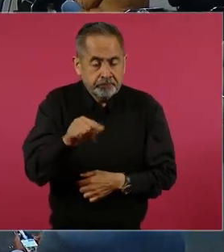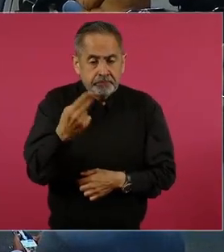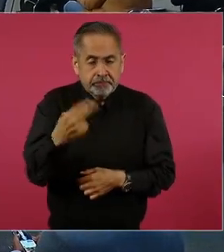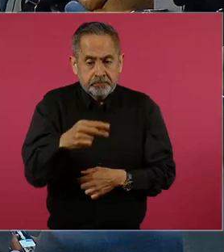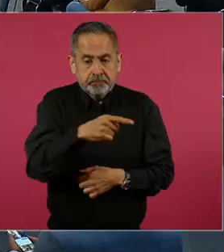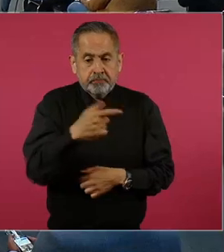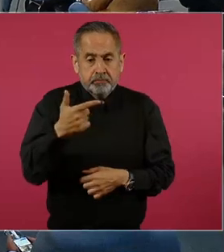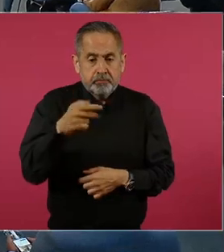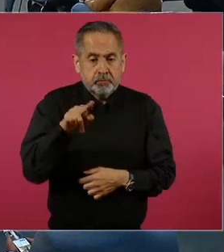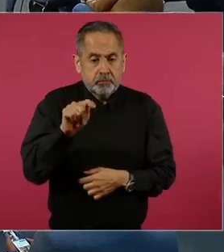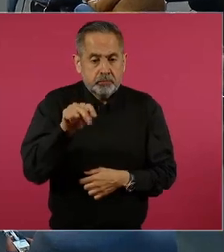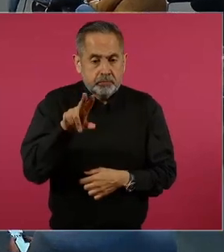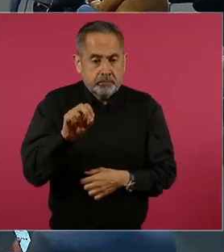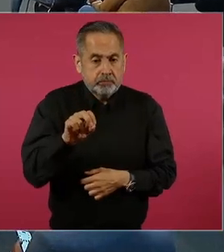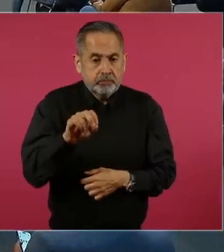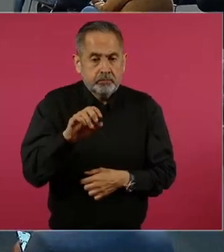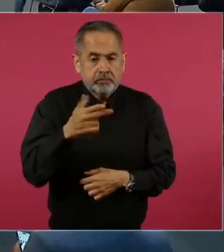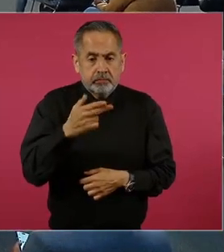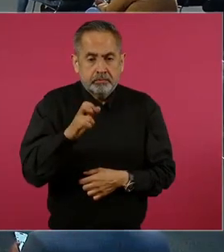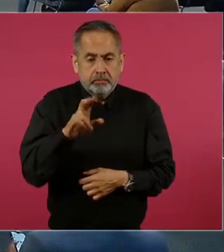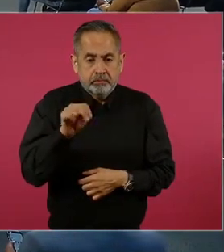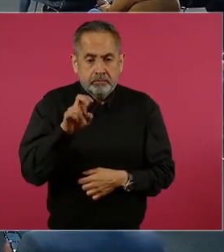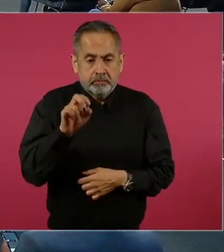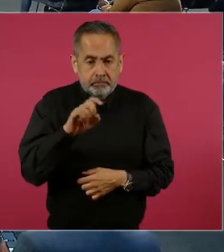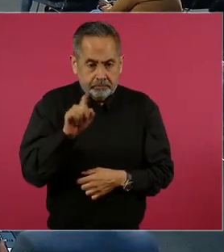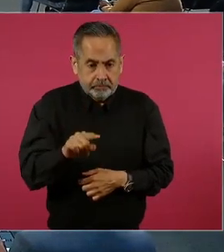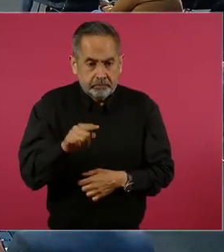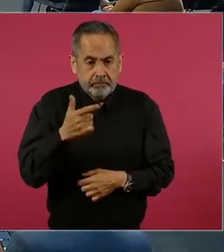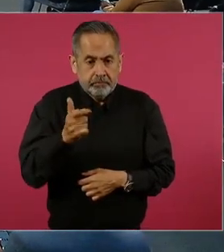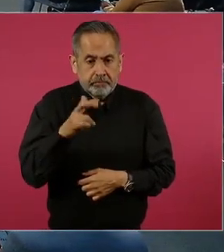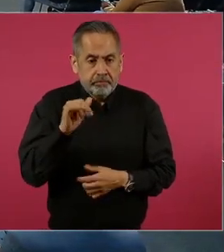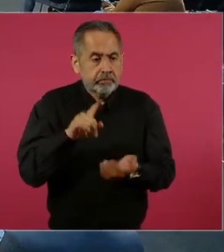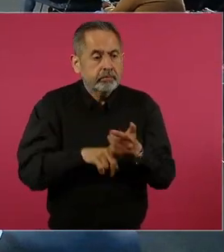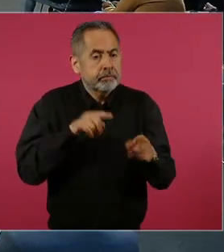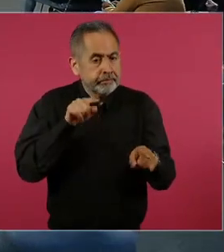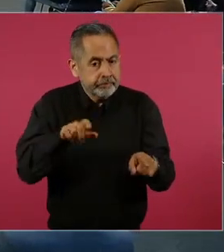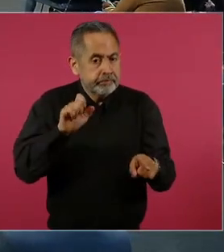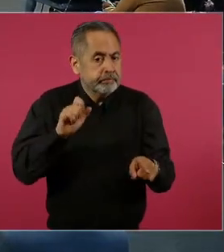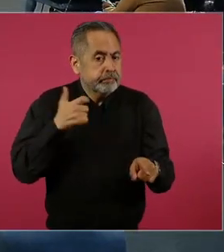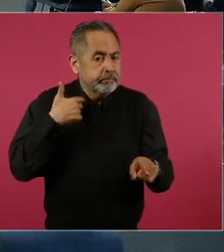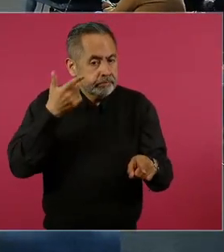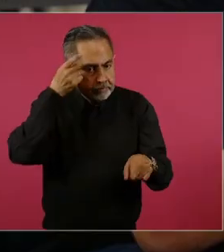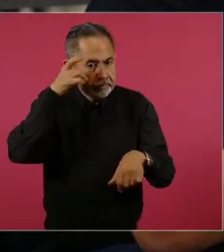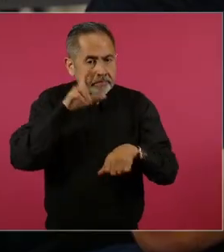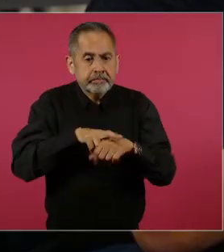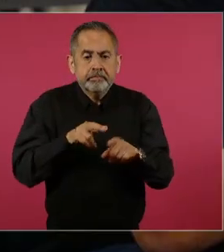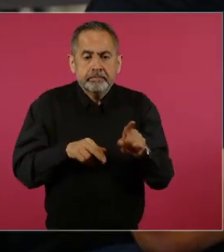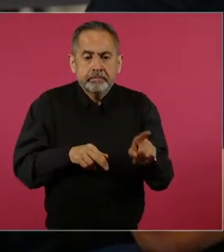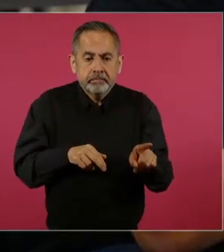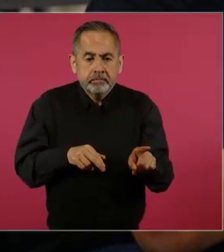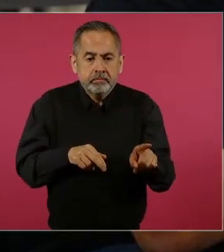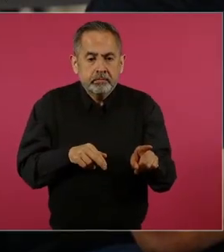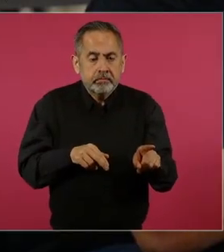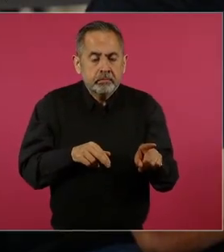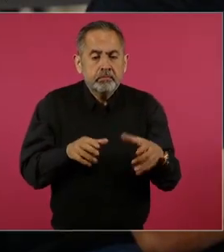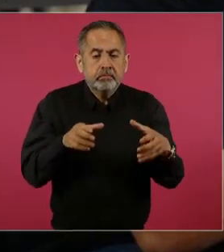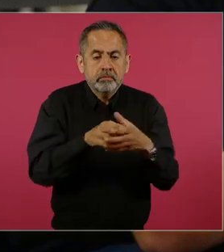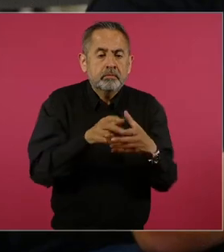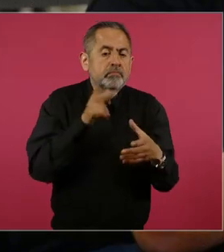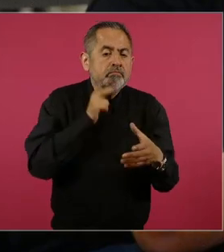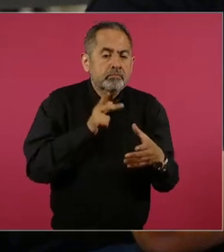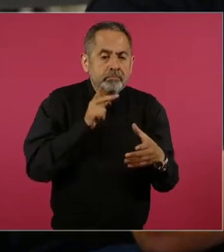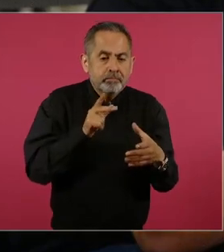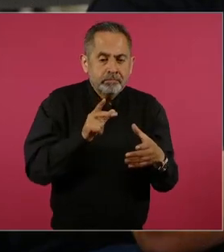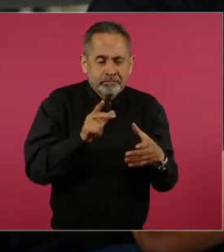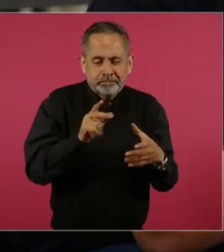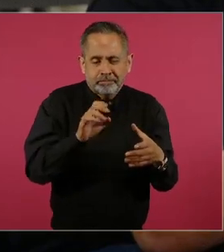nombre Gustavo Hernández García, que fue director precisamente de la subsidiaria Pemex Exploración